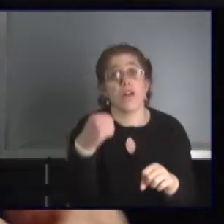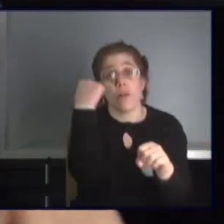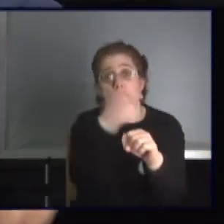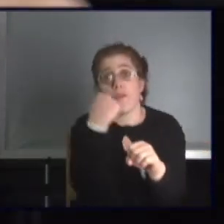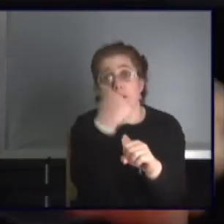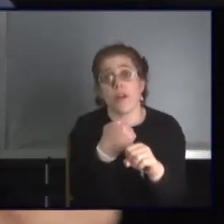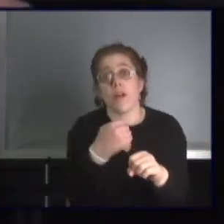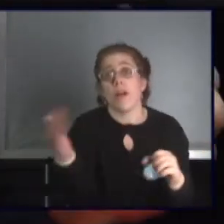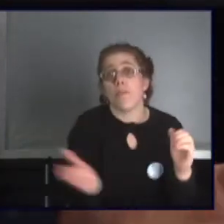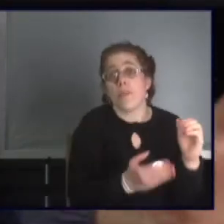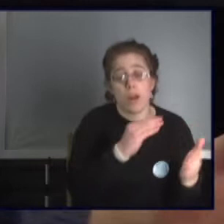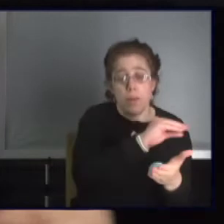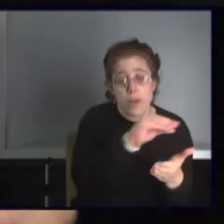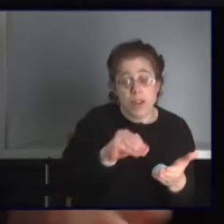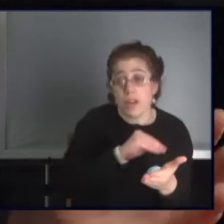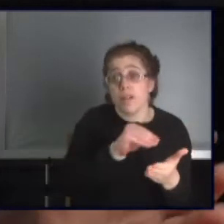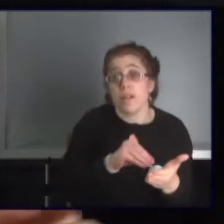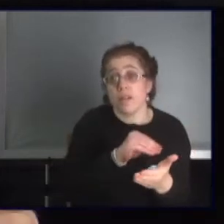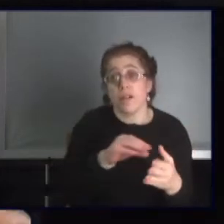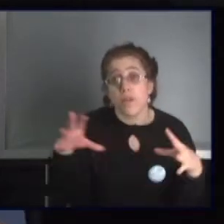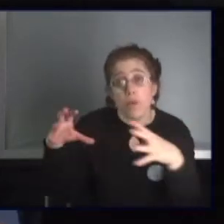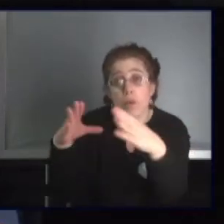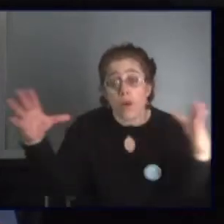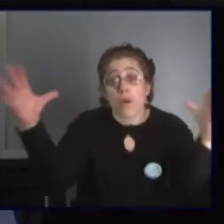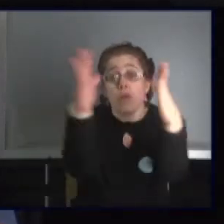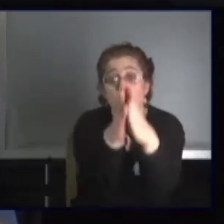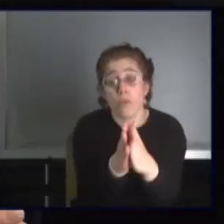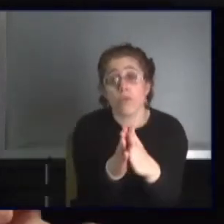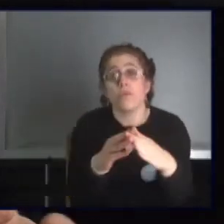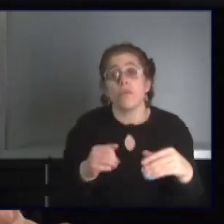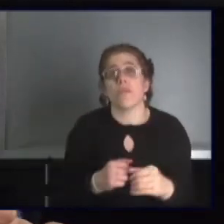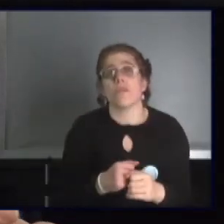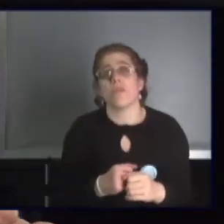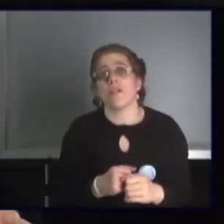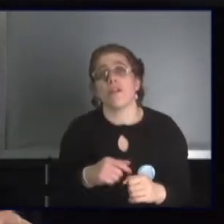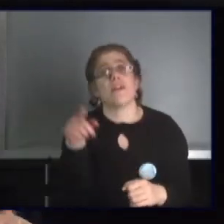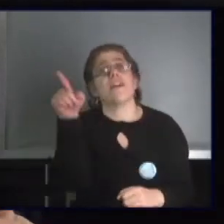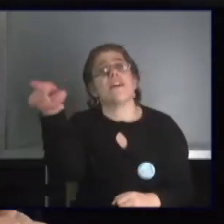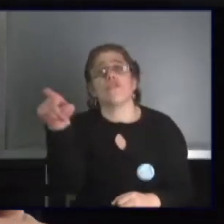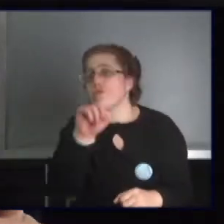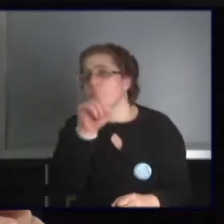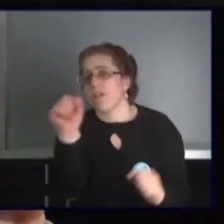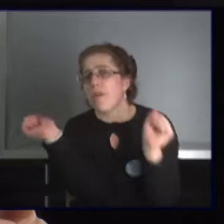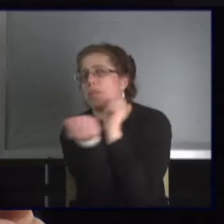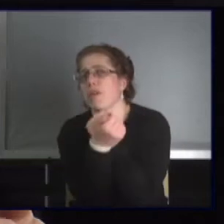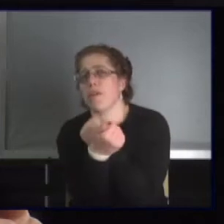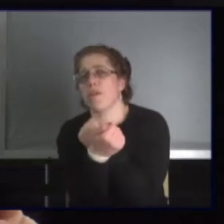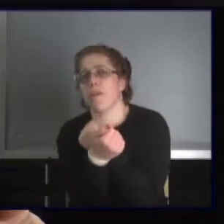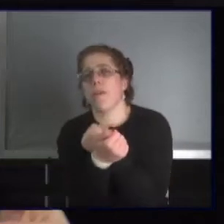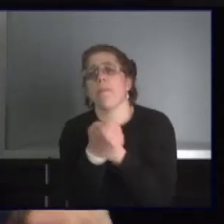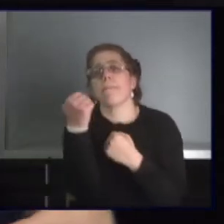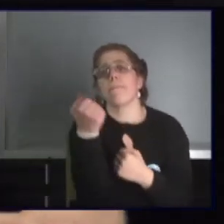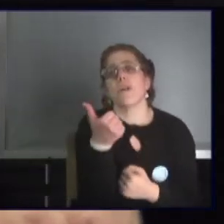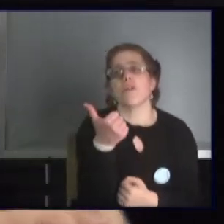y administren la economía y el país del conjunto eso no lo hemos cambiado pero si por ahí